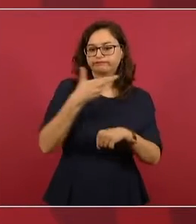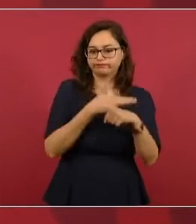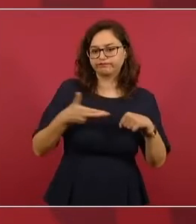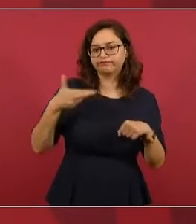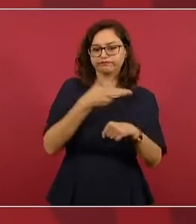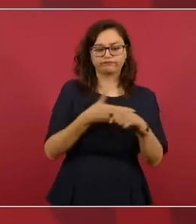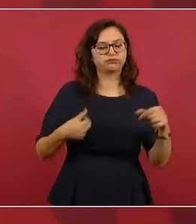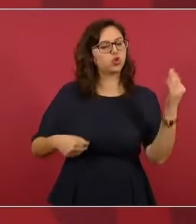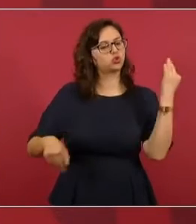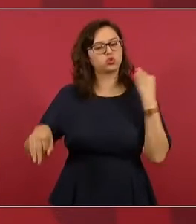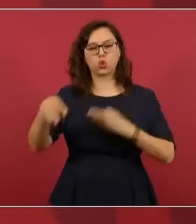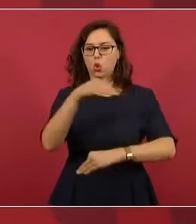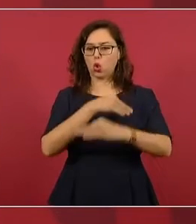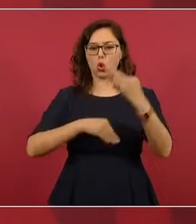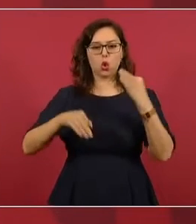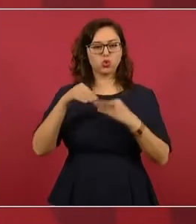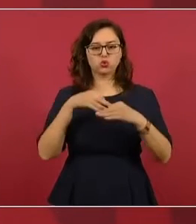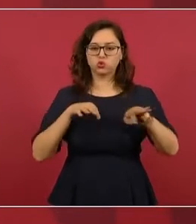en